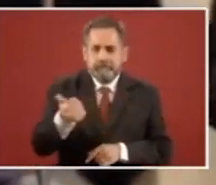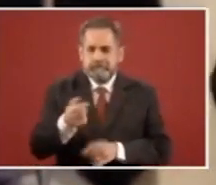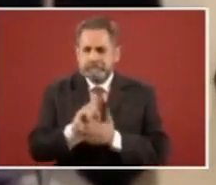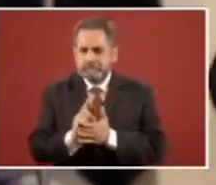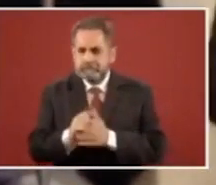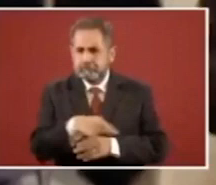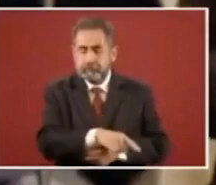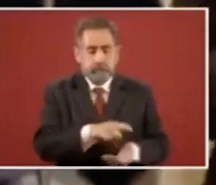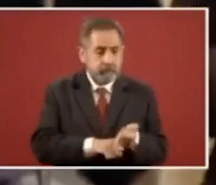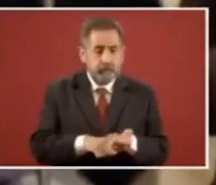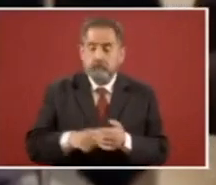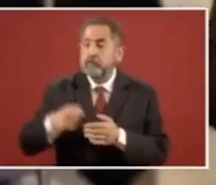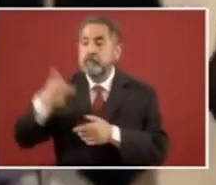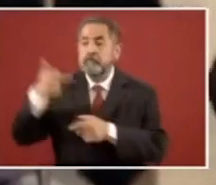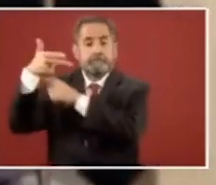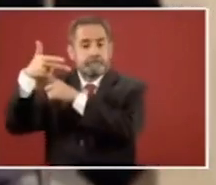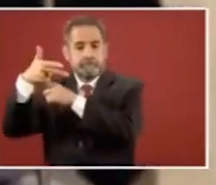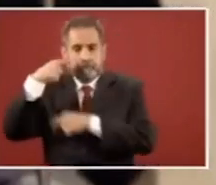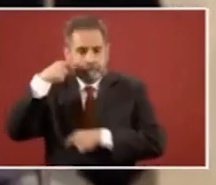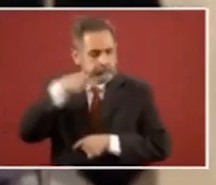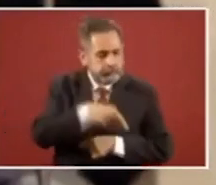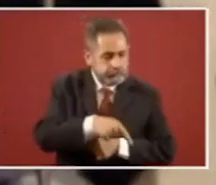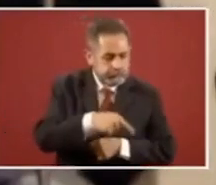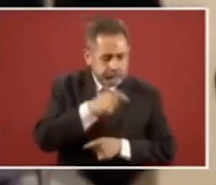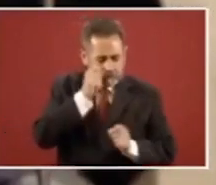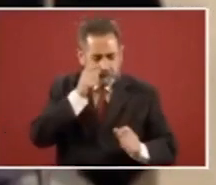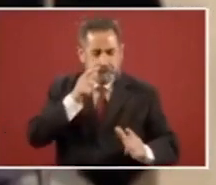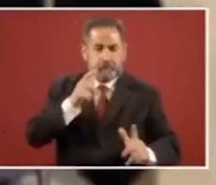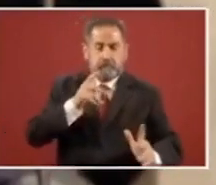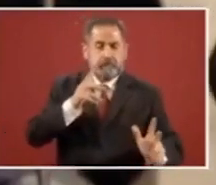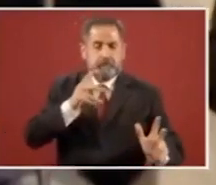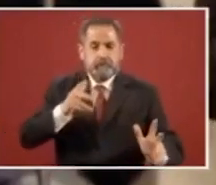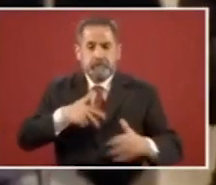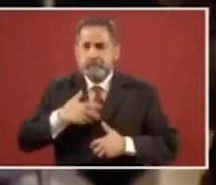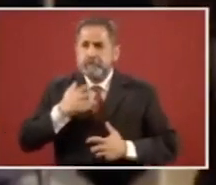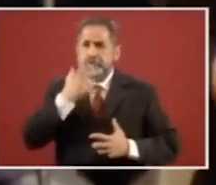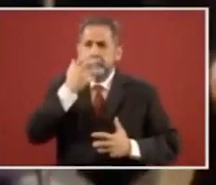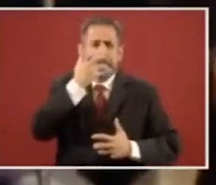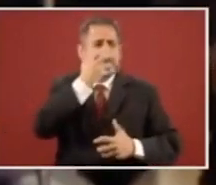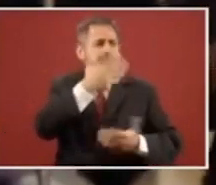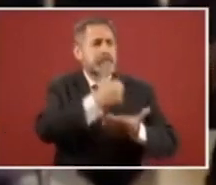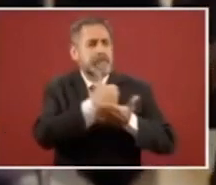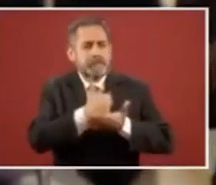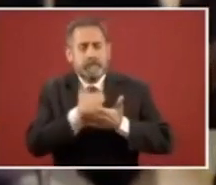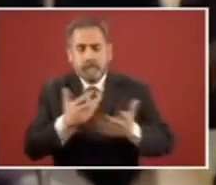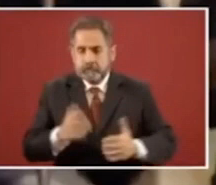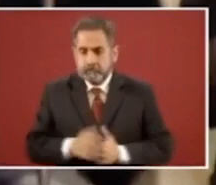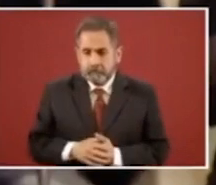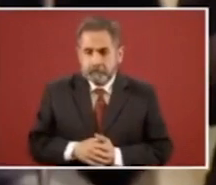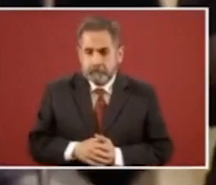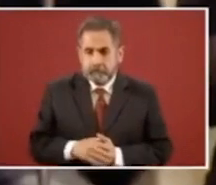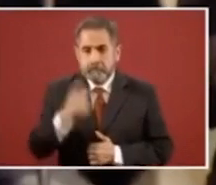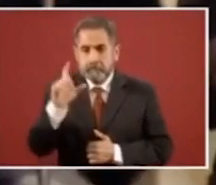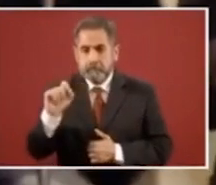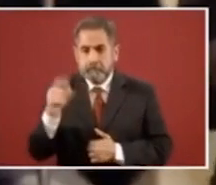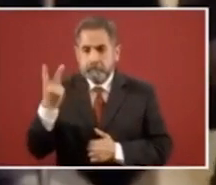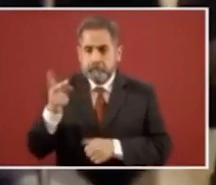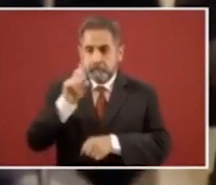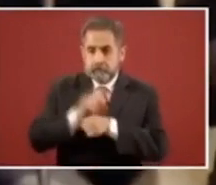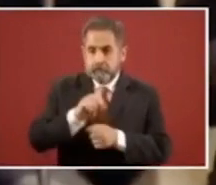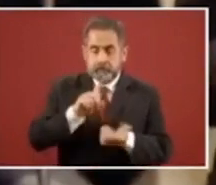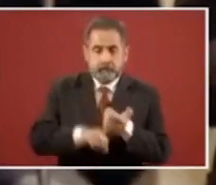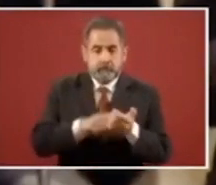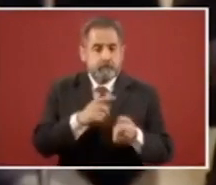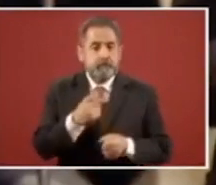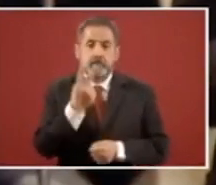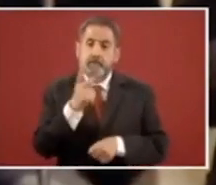un comercio de enfrente, recuperé la vida y pedí ayuda. 22 días del Hospital Fátima, 12 en